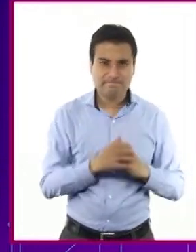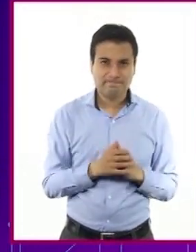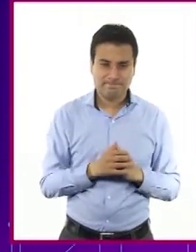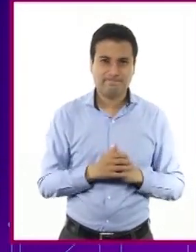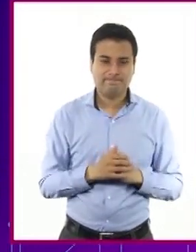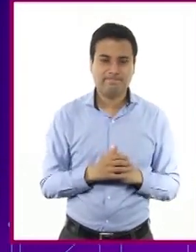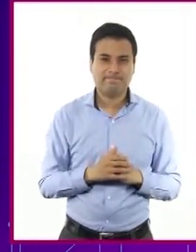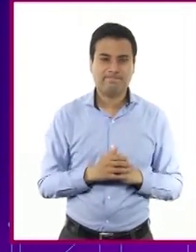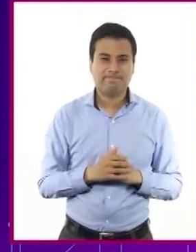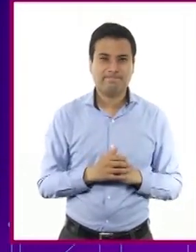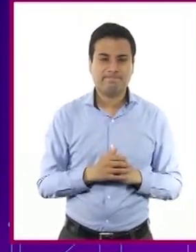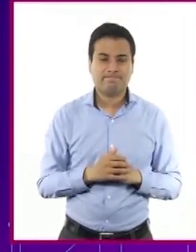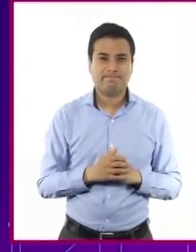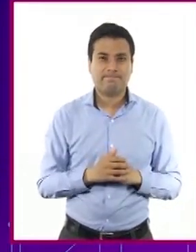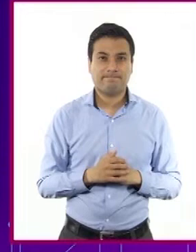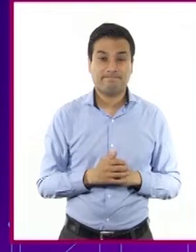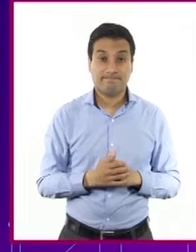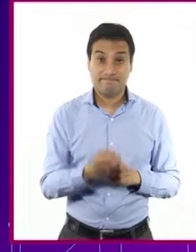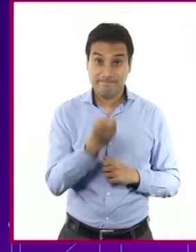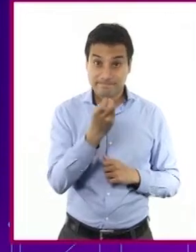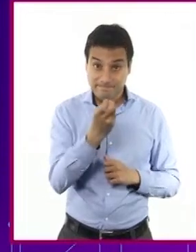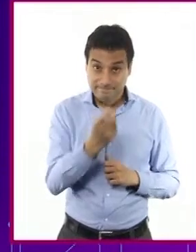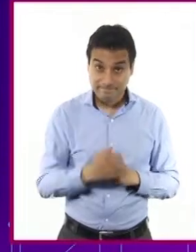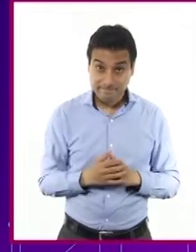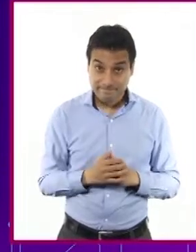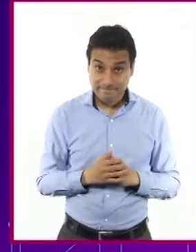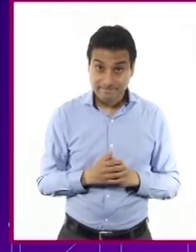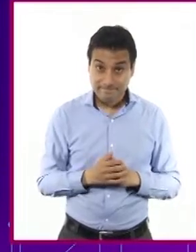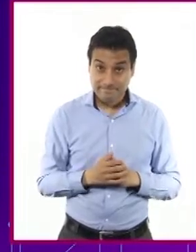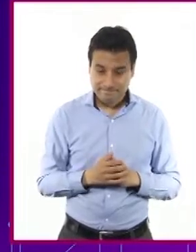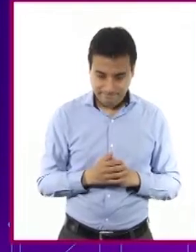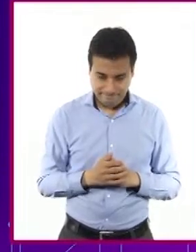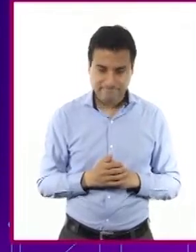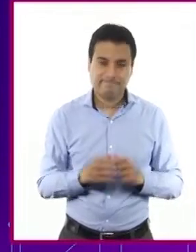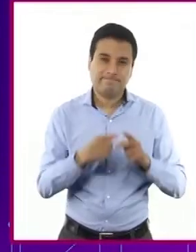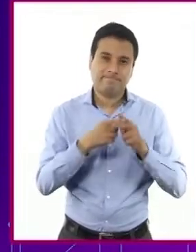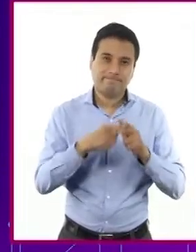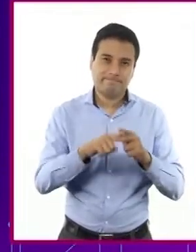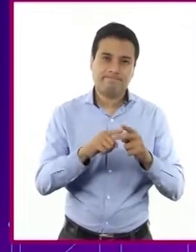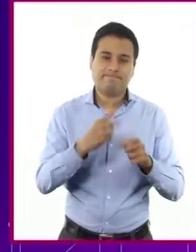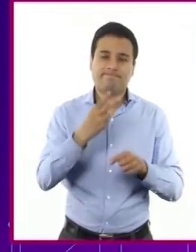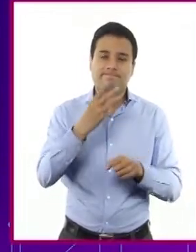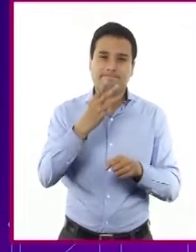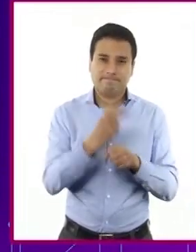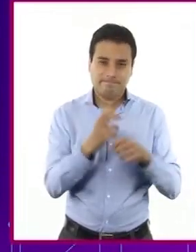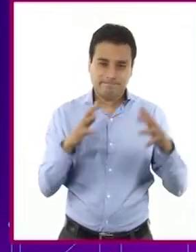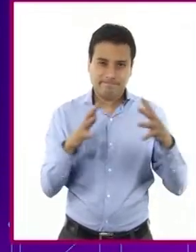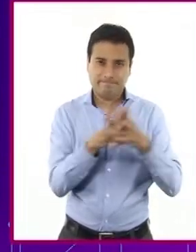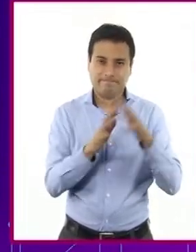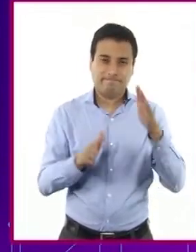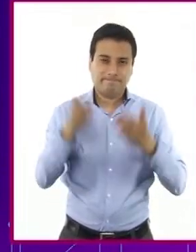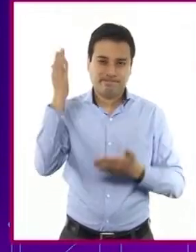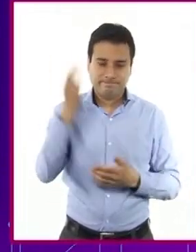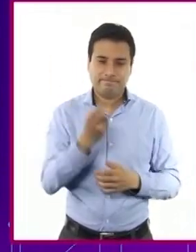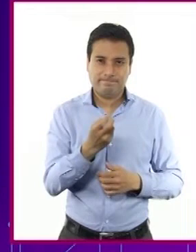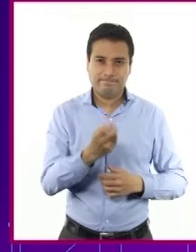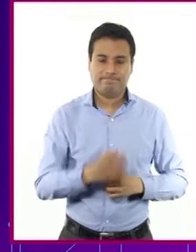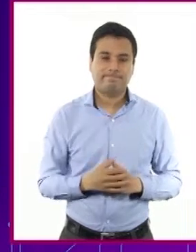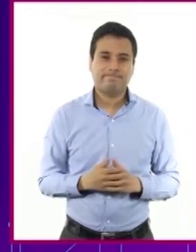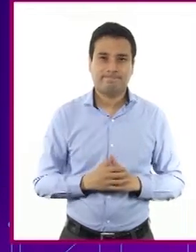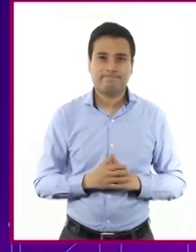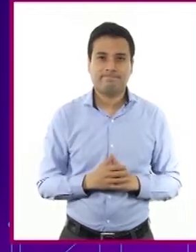democrática. Y ahí está la raíz de la Segunda Guerra Mundial, una de sus raíces.